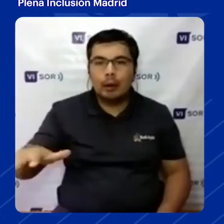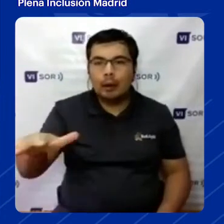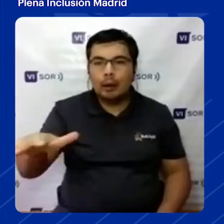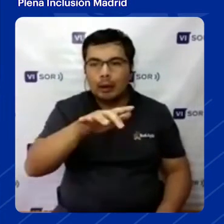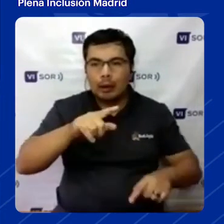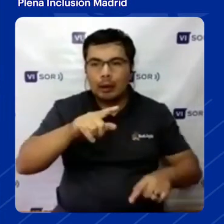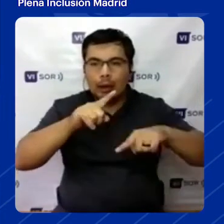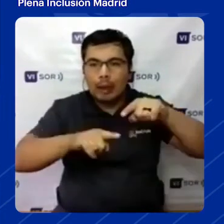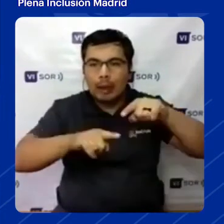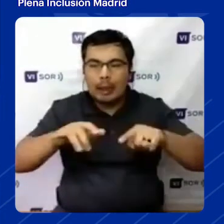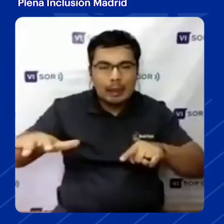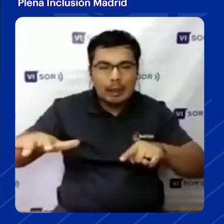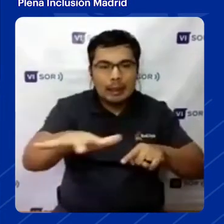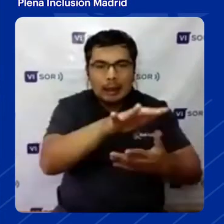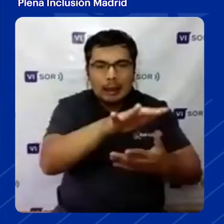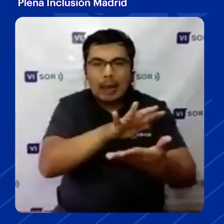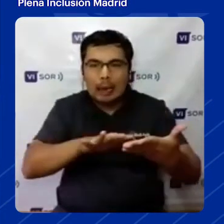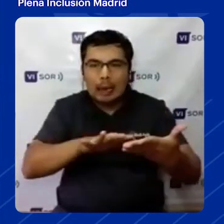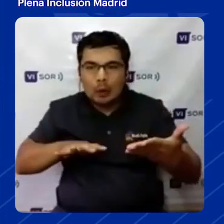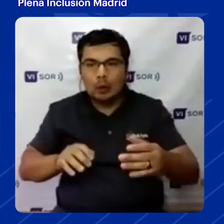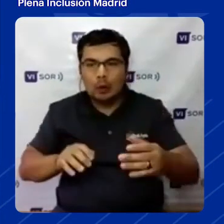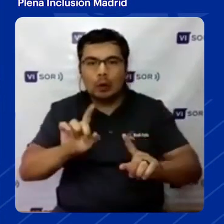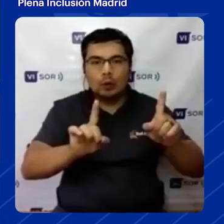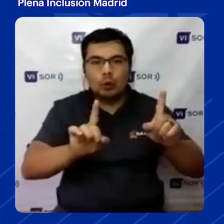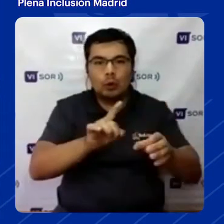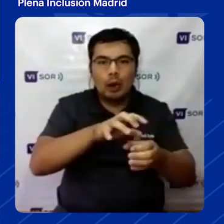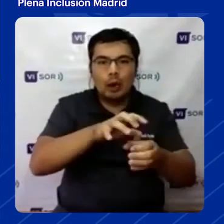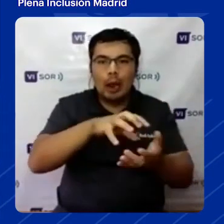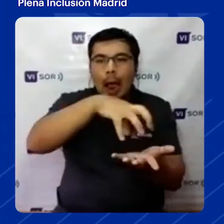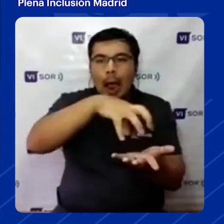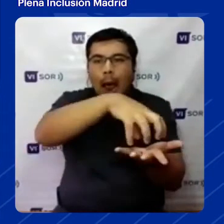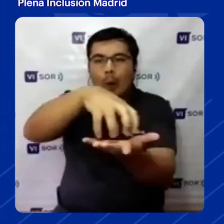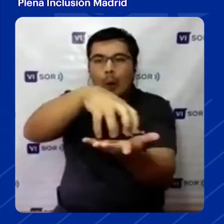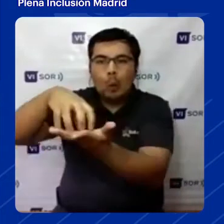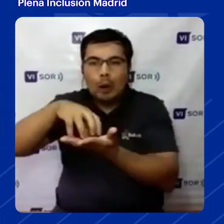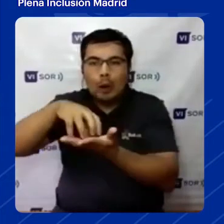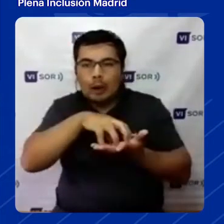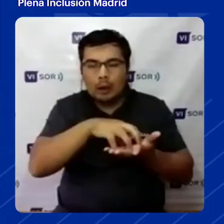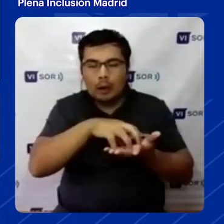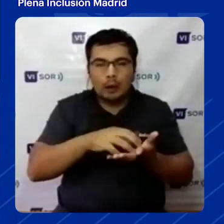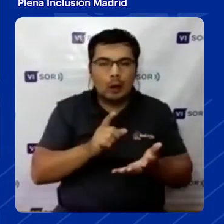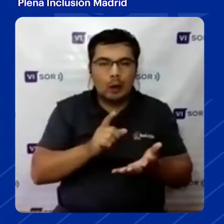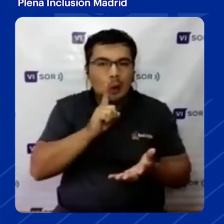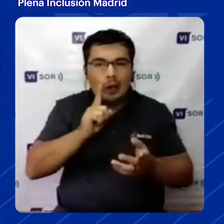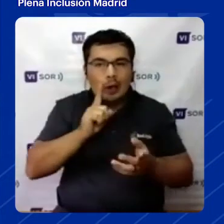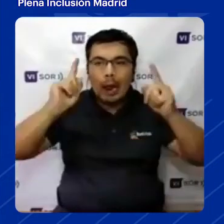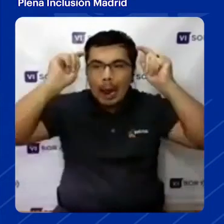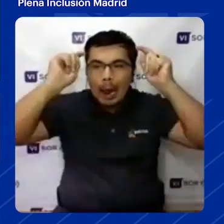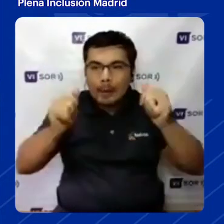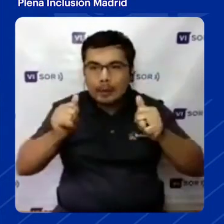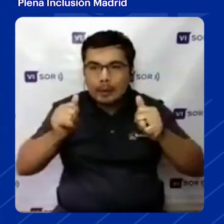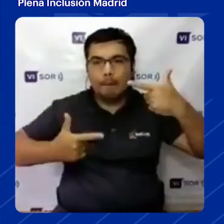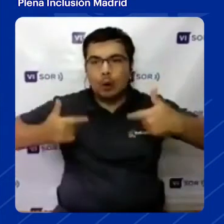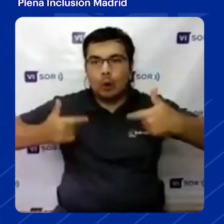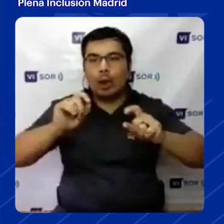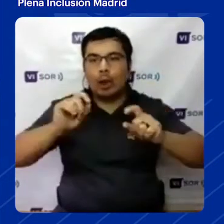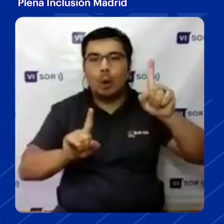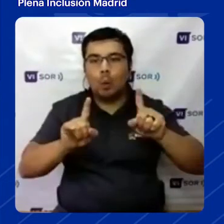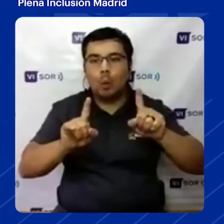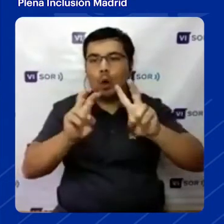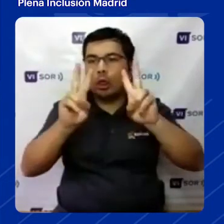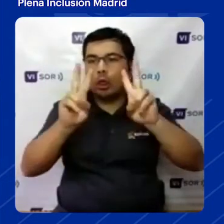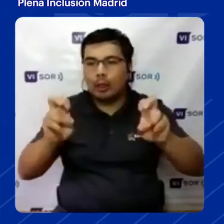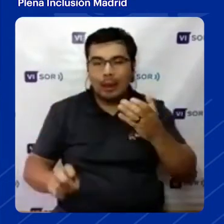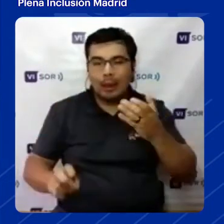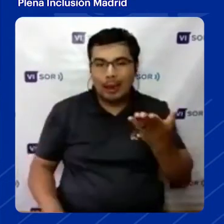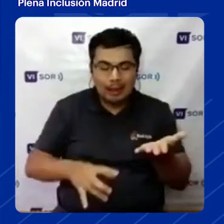que son regiones que tienen cierto grado de capacidad política en algunos ámbitos. Entonces, estas regiones, estas comunidades